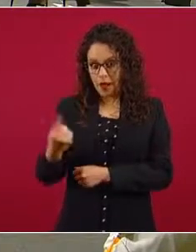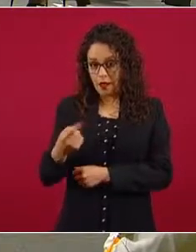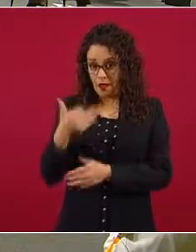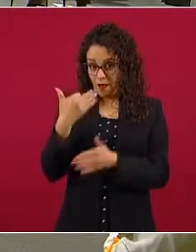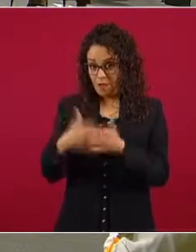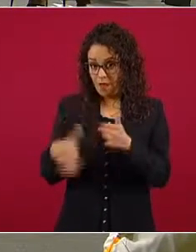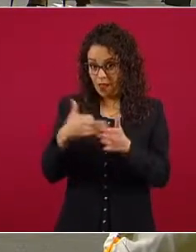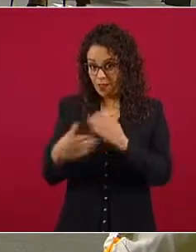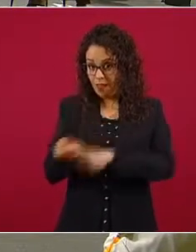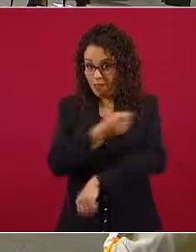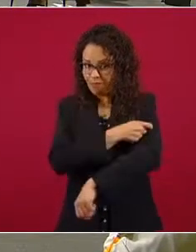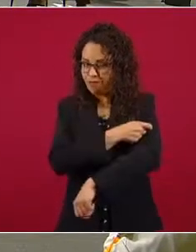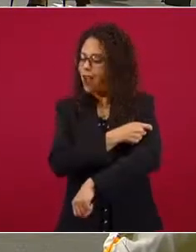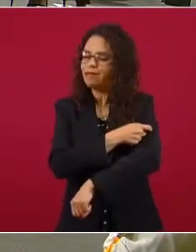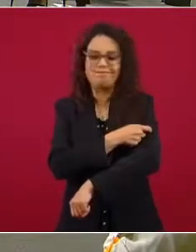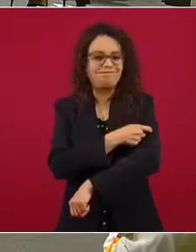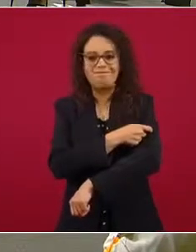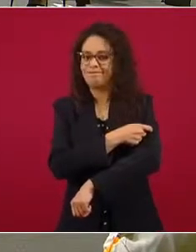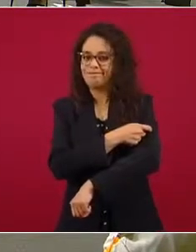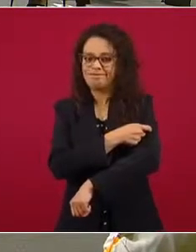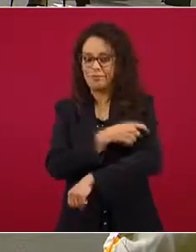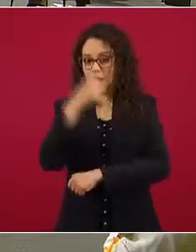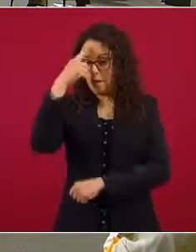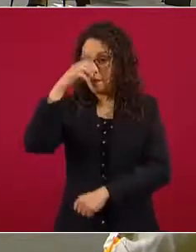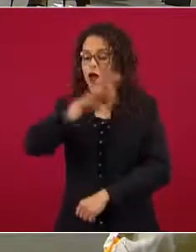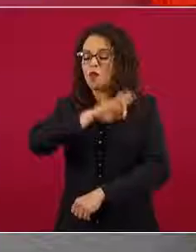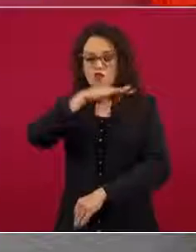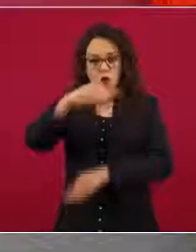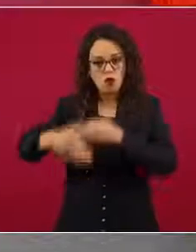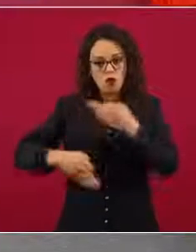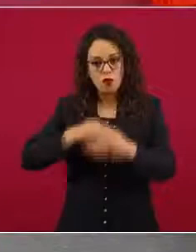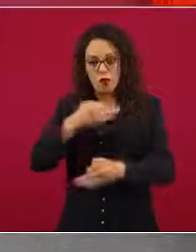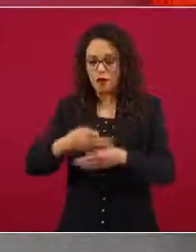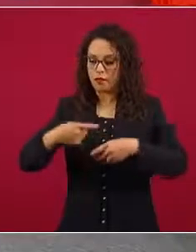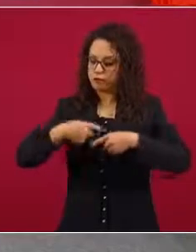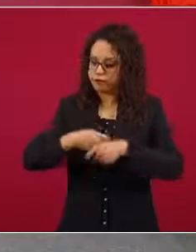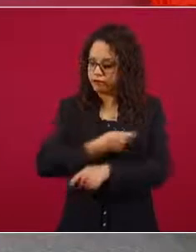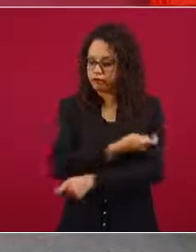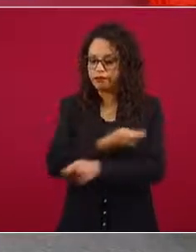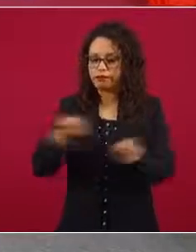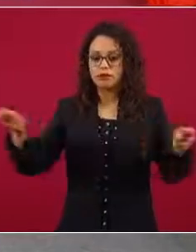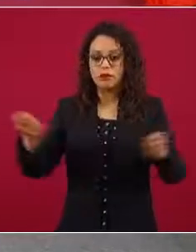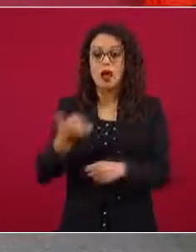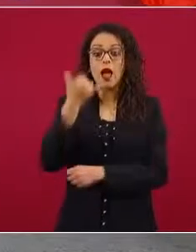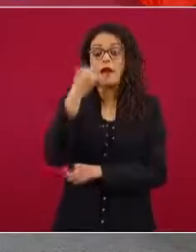vacuna, que se aplique de manera universal y gratuita.